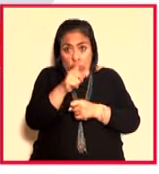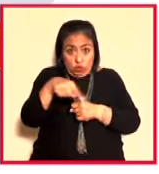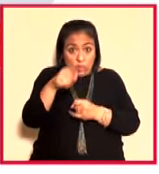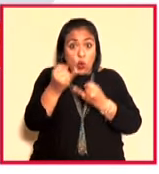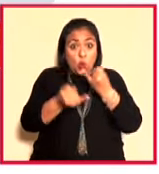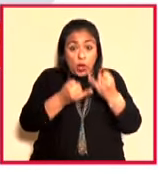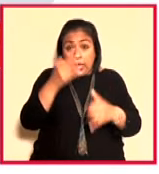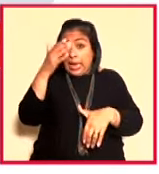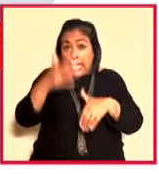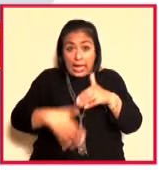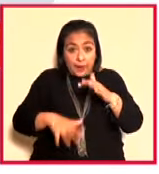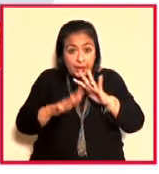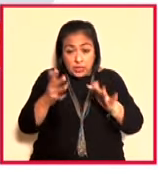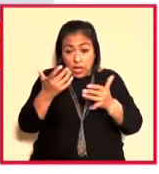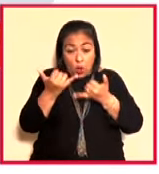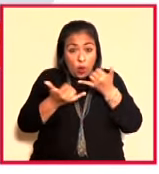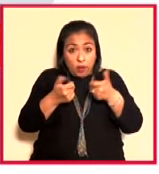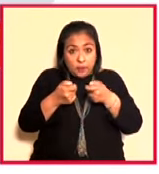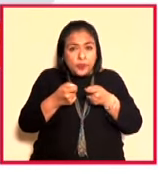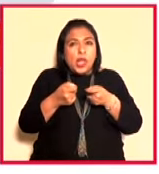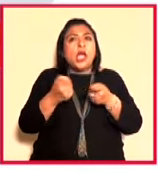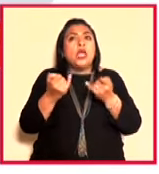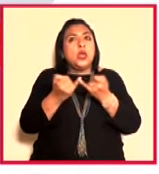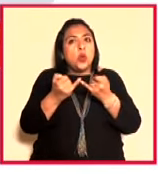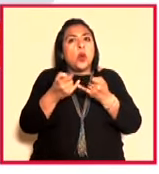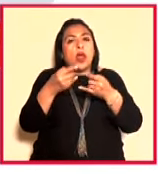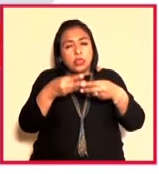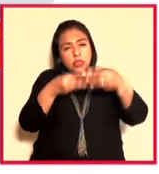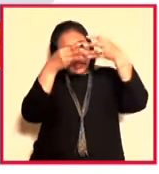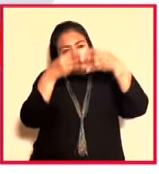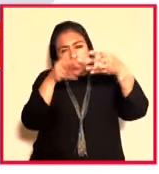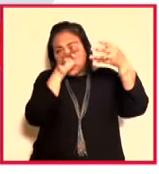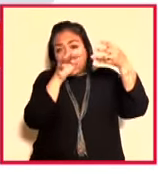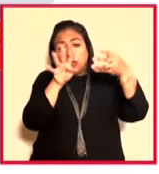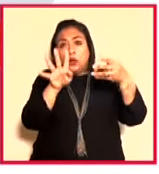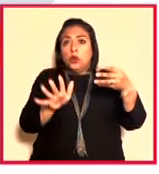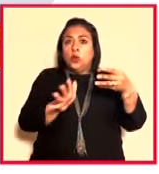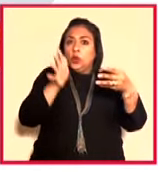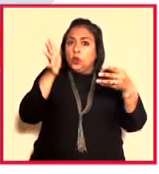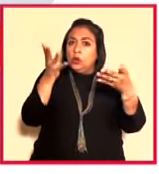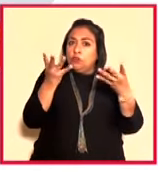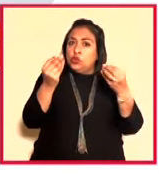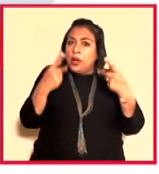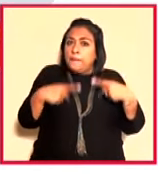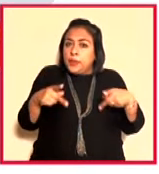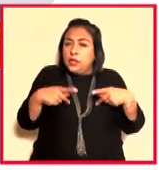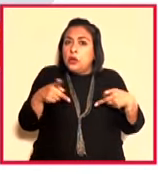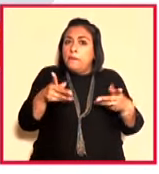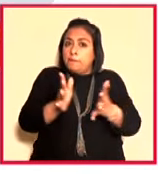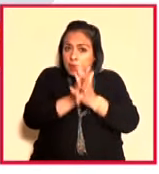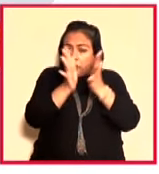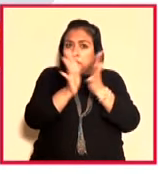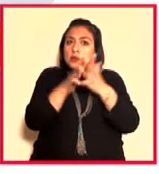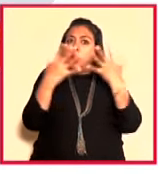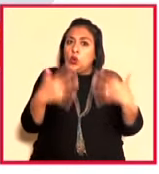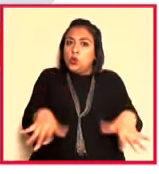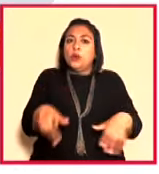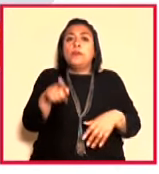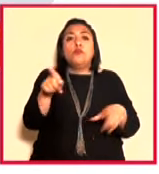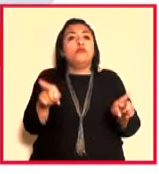terminen un videojuego, se queden también a los créditos. Es impresionante la cantidad de personas que están involucradas, y bueno, la música